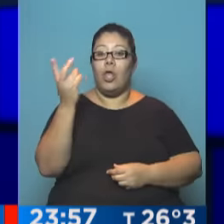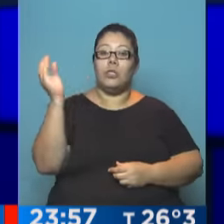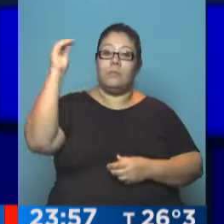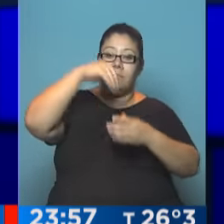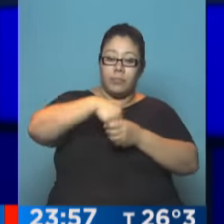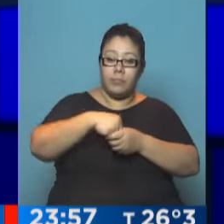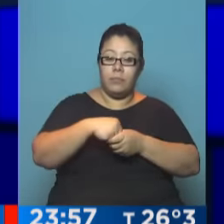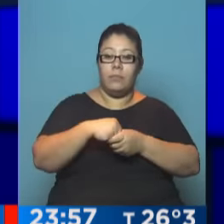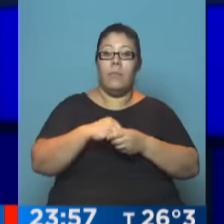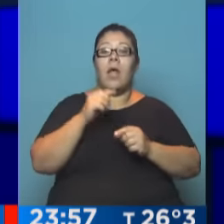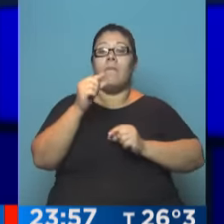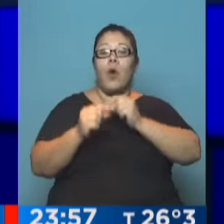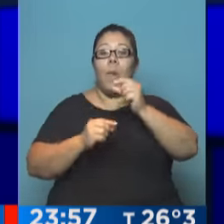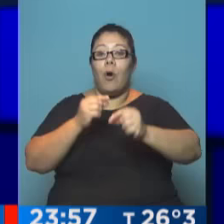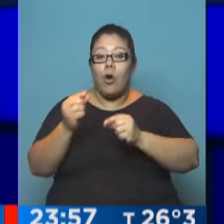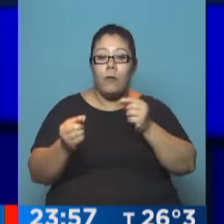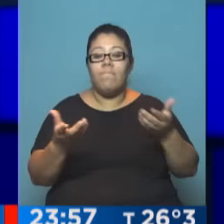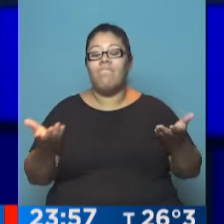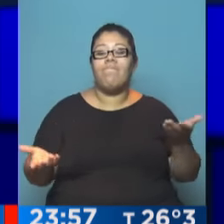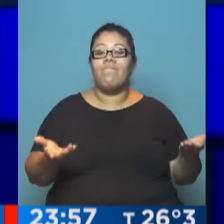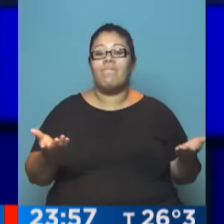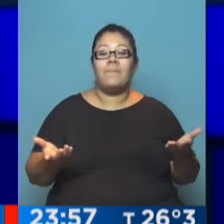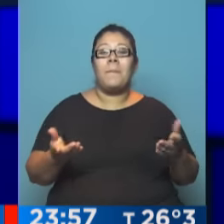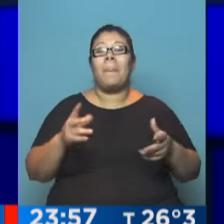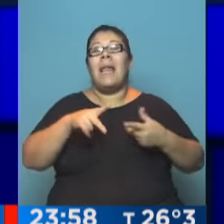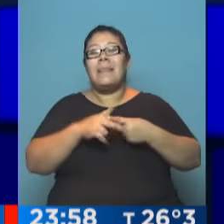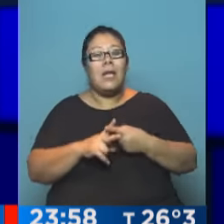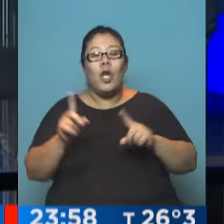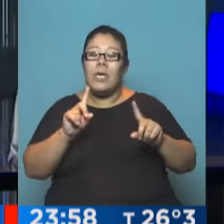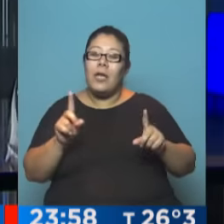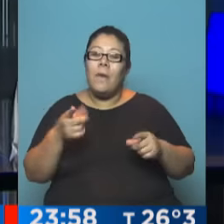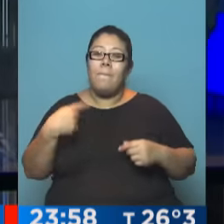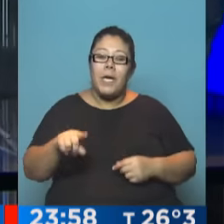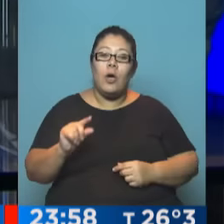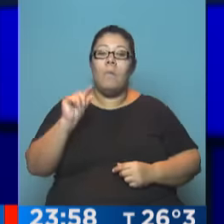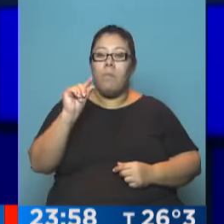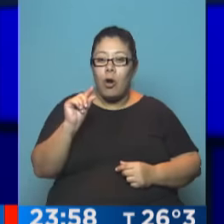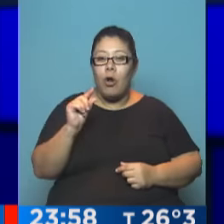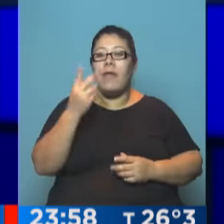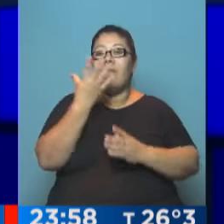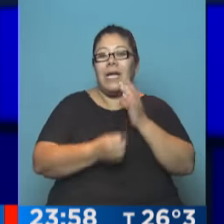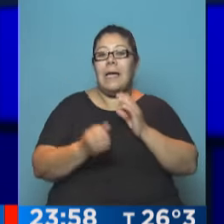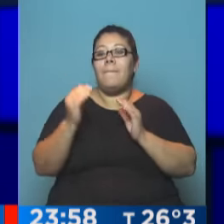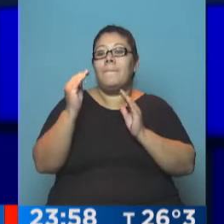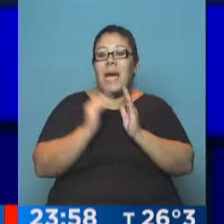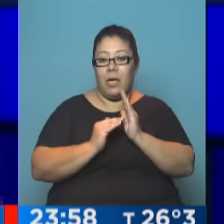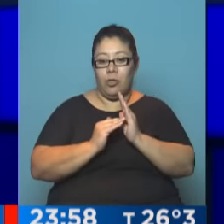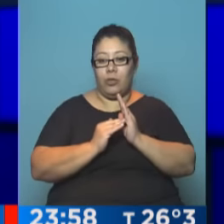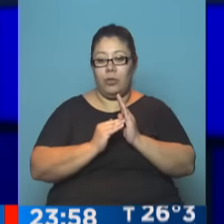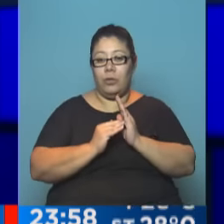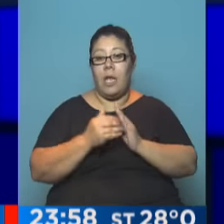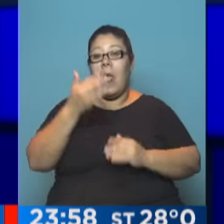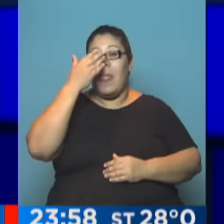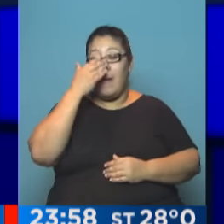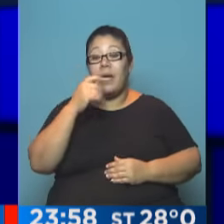poquito a introducir, no te digo la tecnología, pero sí, sin pero minimizar ojo, el margen de error. Claro, y después de eso se verá si se lleva